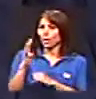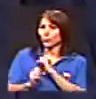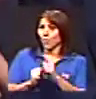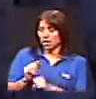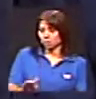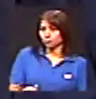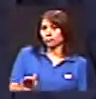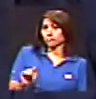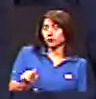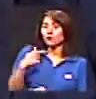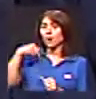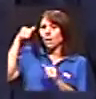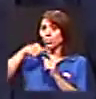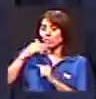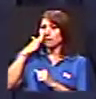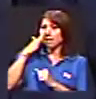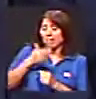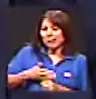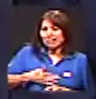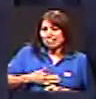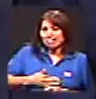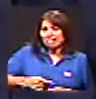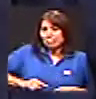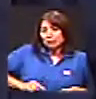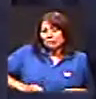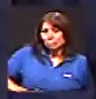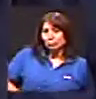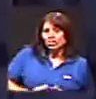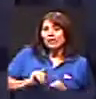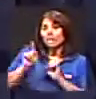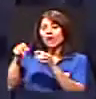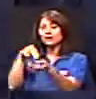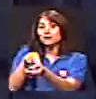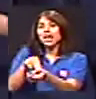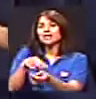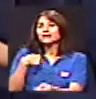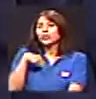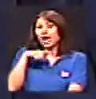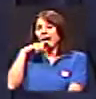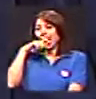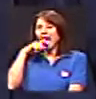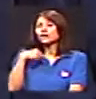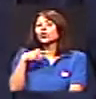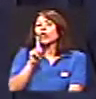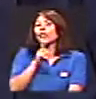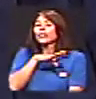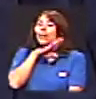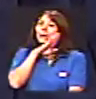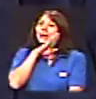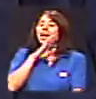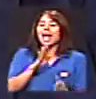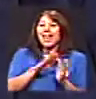y me acuerdo que esa noche yo, seguro celoso, uh-huh. dormí en la cuna que le habían comprado a mi hermano.